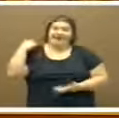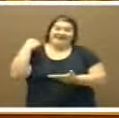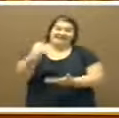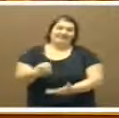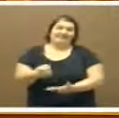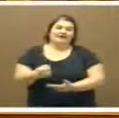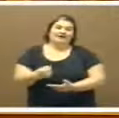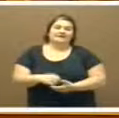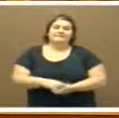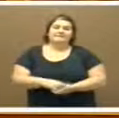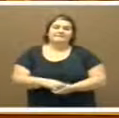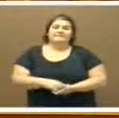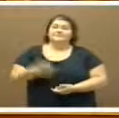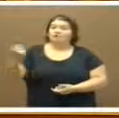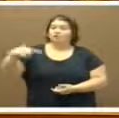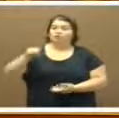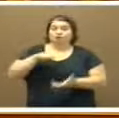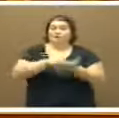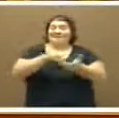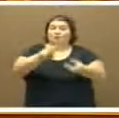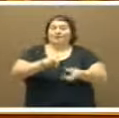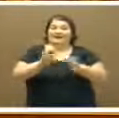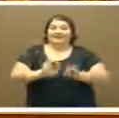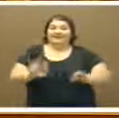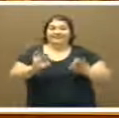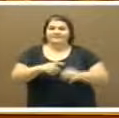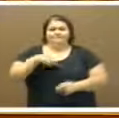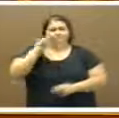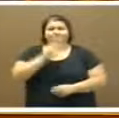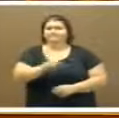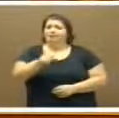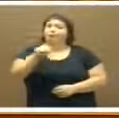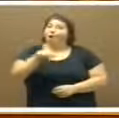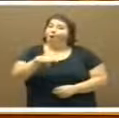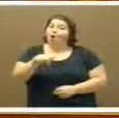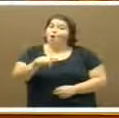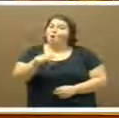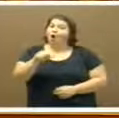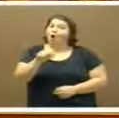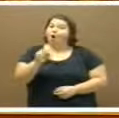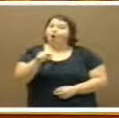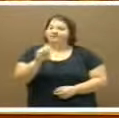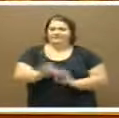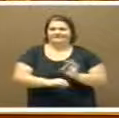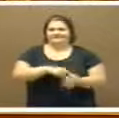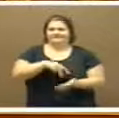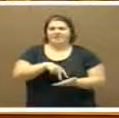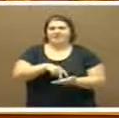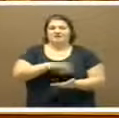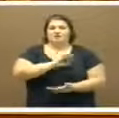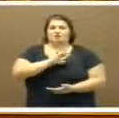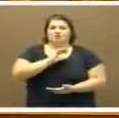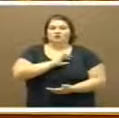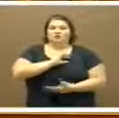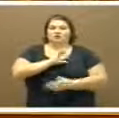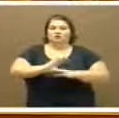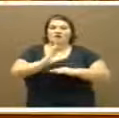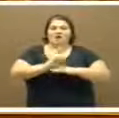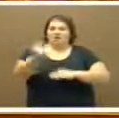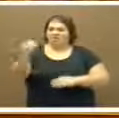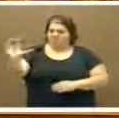que ha tenido, que no han tenido que tributar, pero que ni siquiera se han reconocido. Hoy se ha atribuido, hoy en esta Cámara se ha atribuido el señor consejero esos